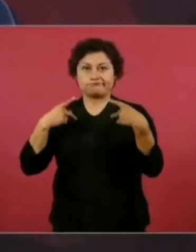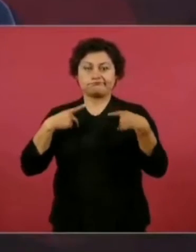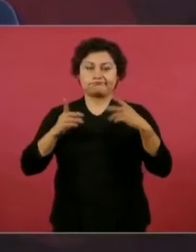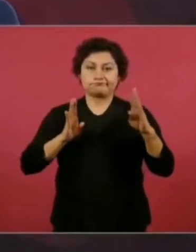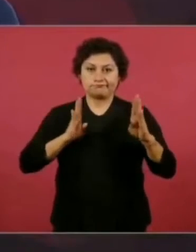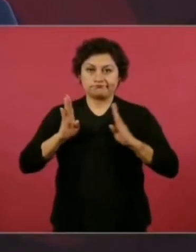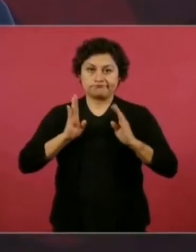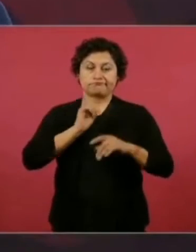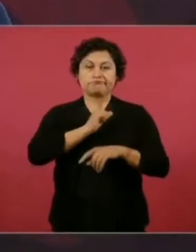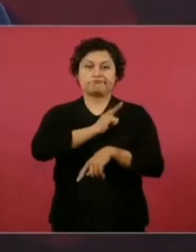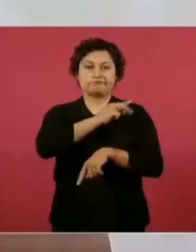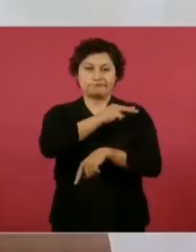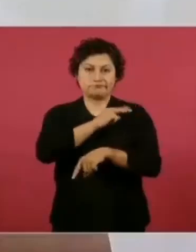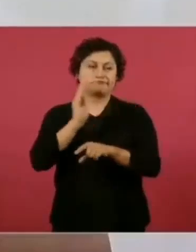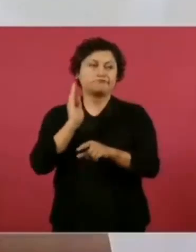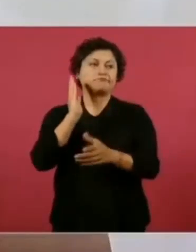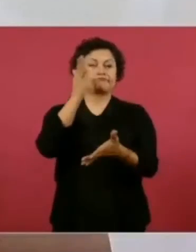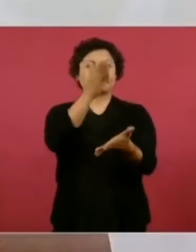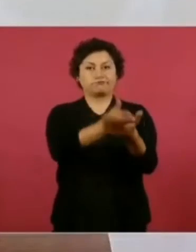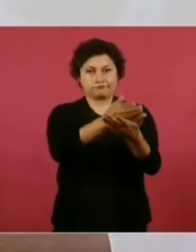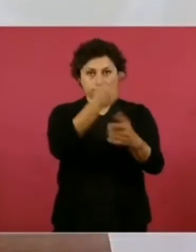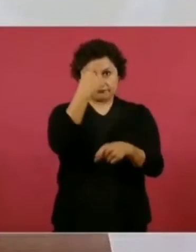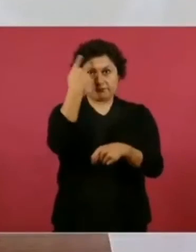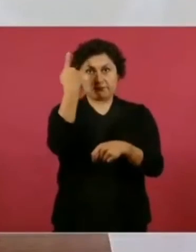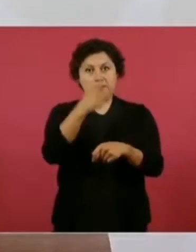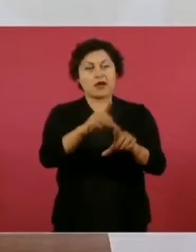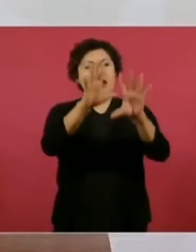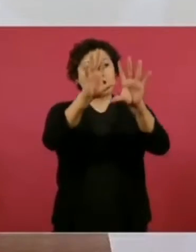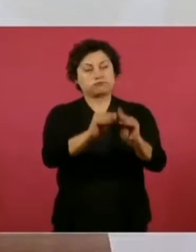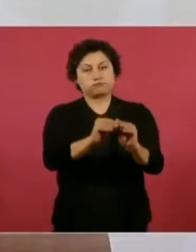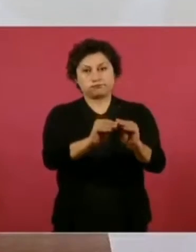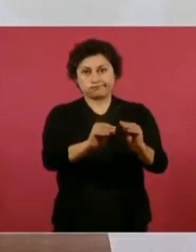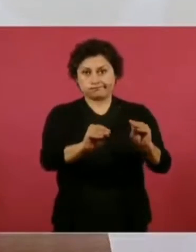para garantizar la paz, la tranquilidad,